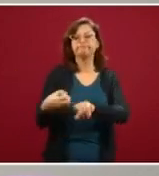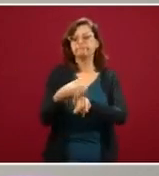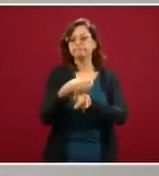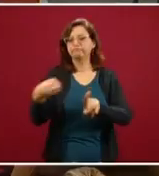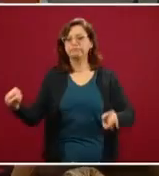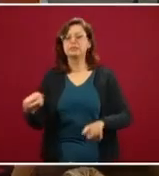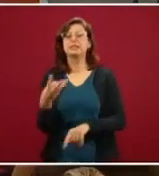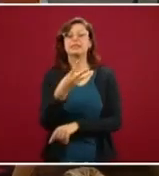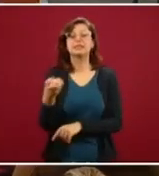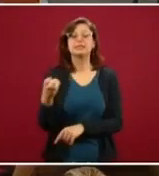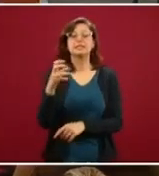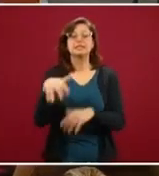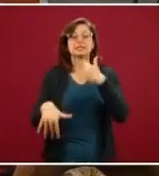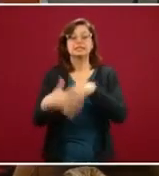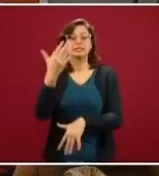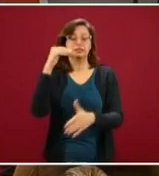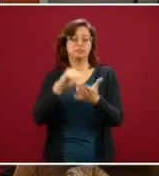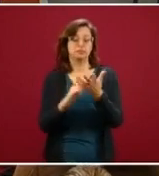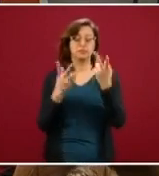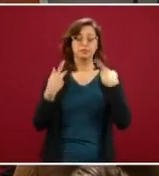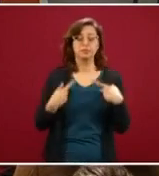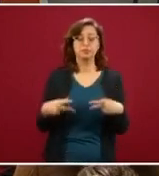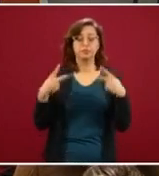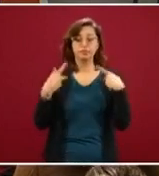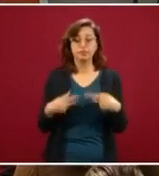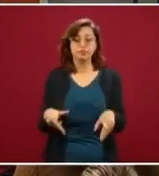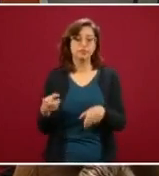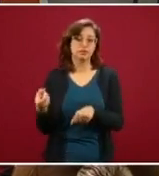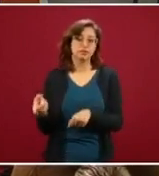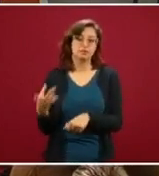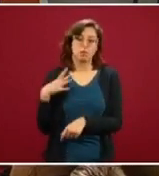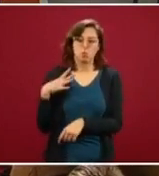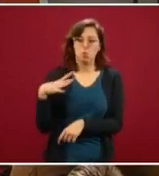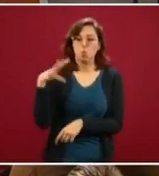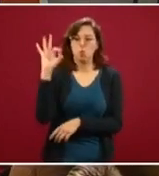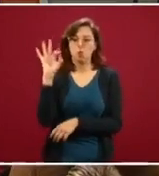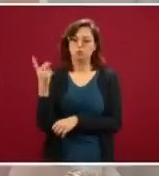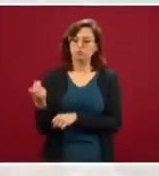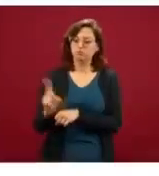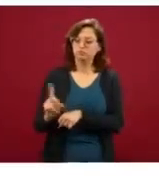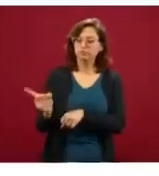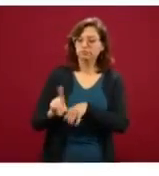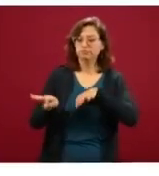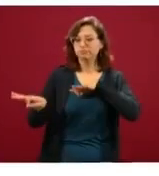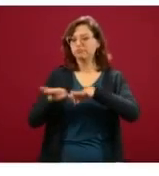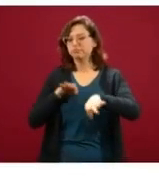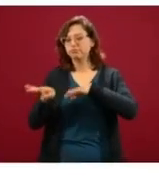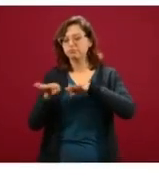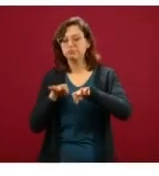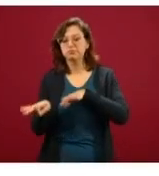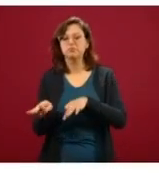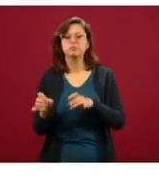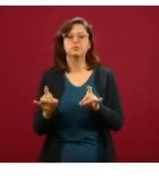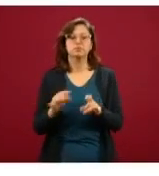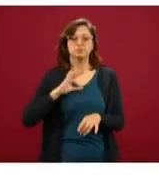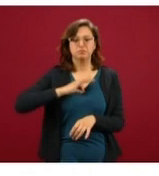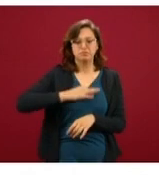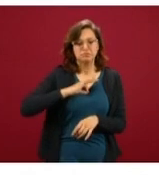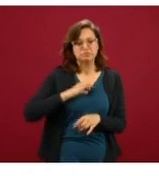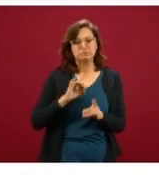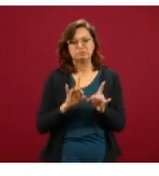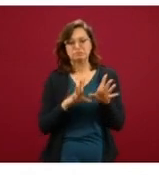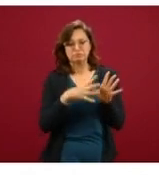de 315,000 personas que trabajan de manera voluntaria y que se encargan de hacer la vigilancia epidemiológica